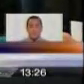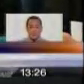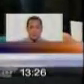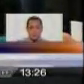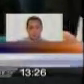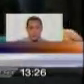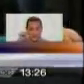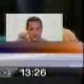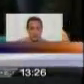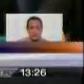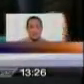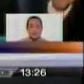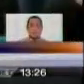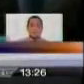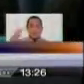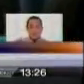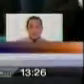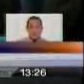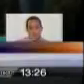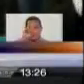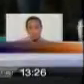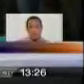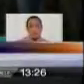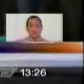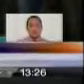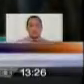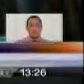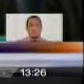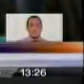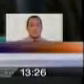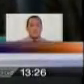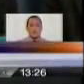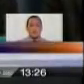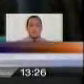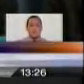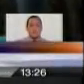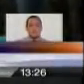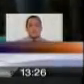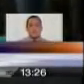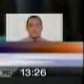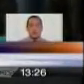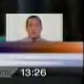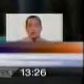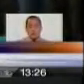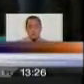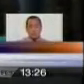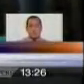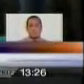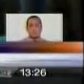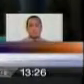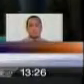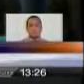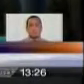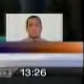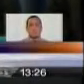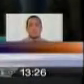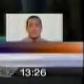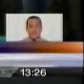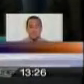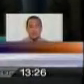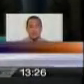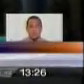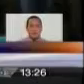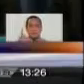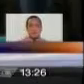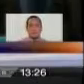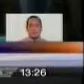recordarán que vino al Perú el médico forense español Juan Manuel Cartagena, que fue el